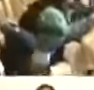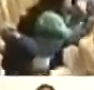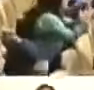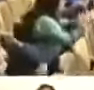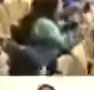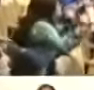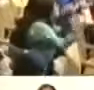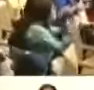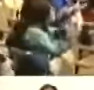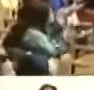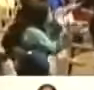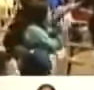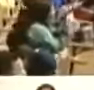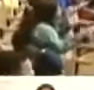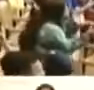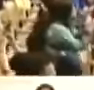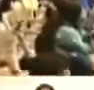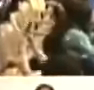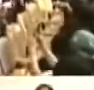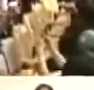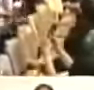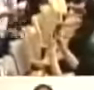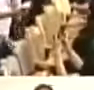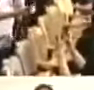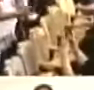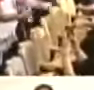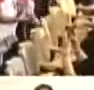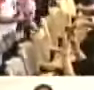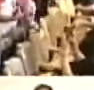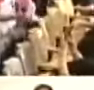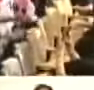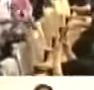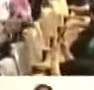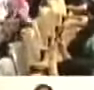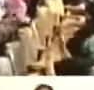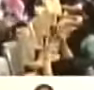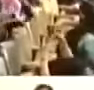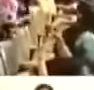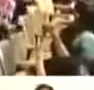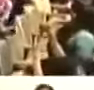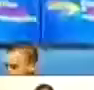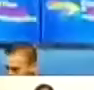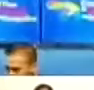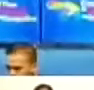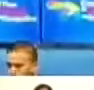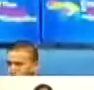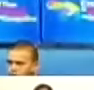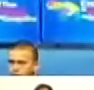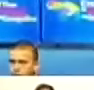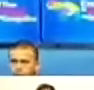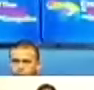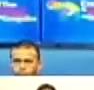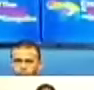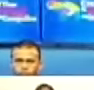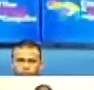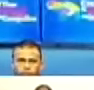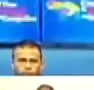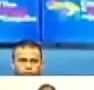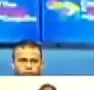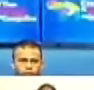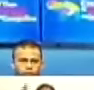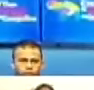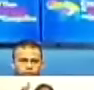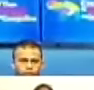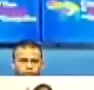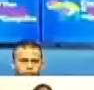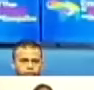de votación que han sido activados a ejercer su derecho al sufragio por una causa